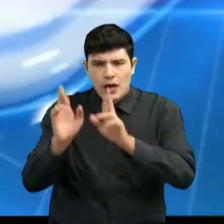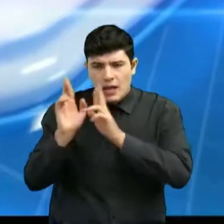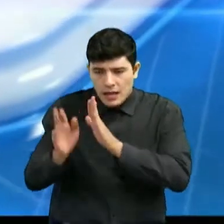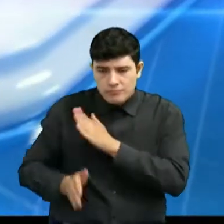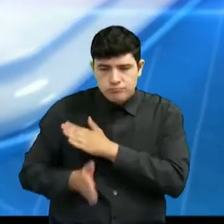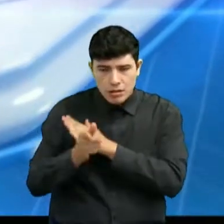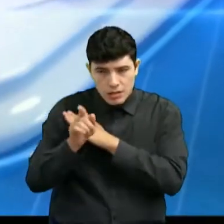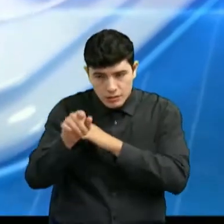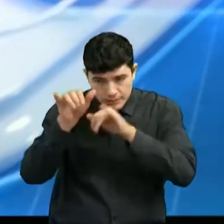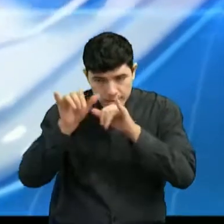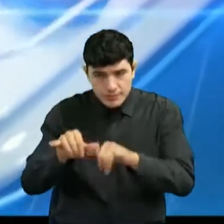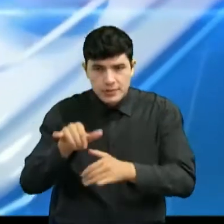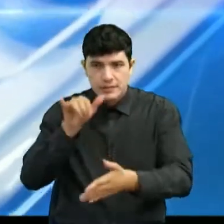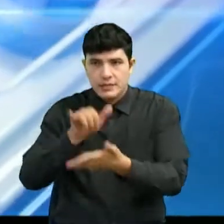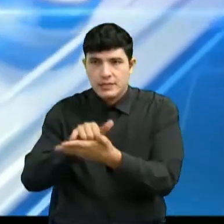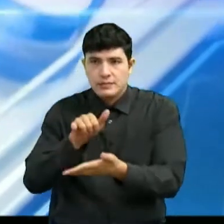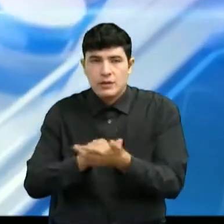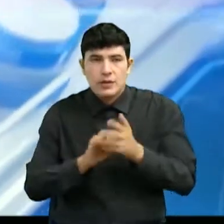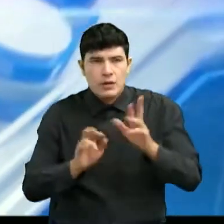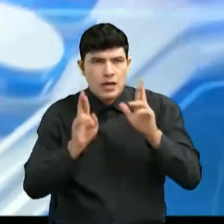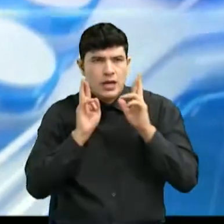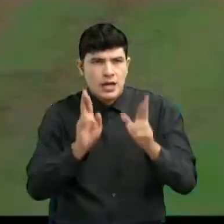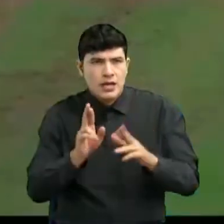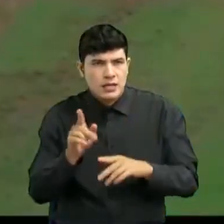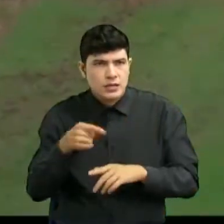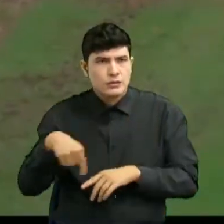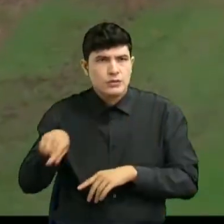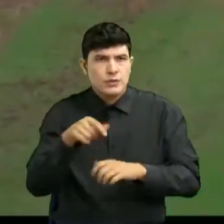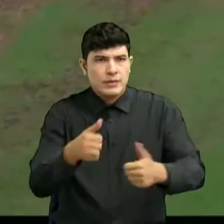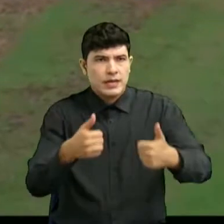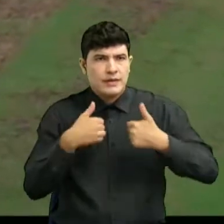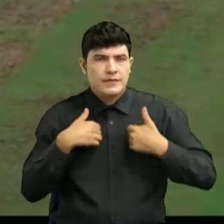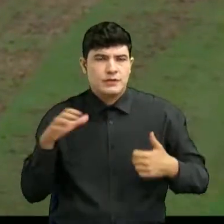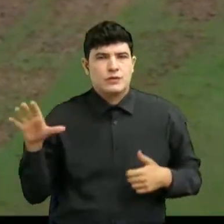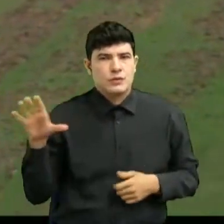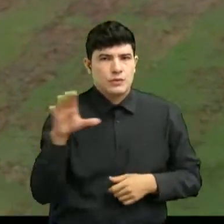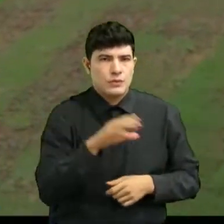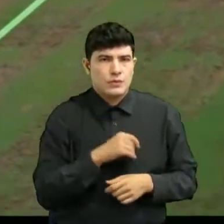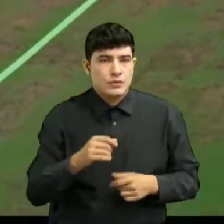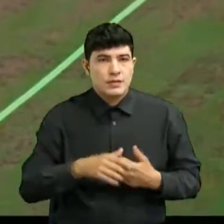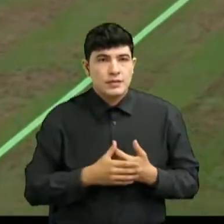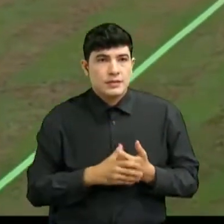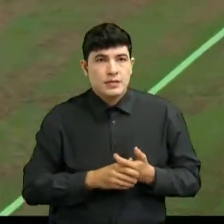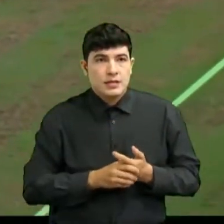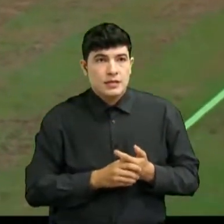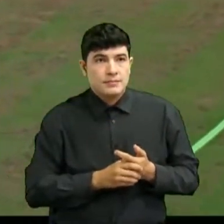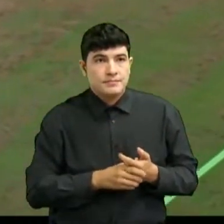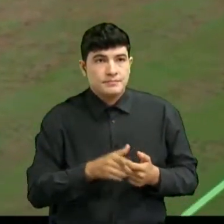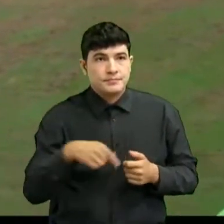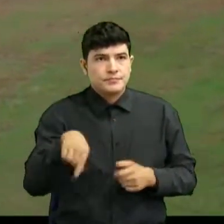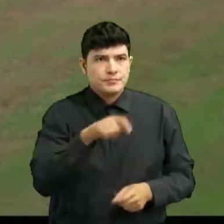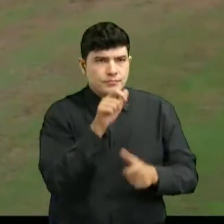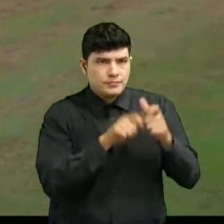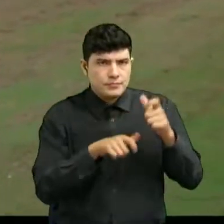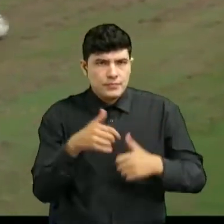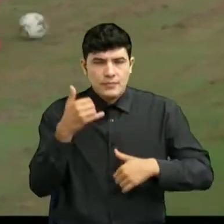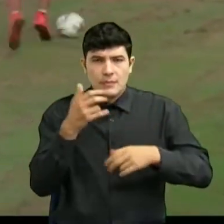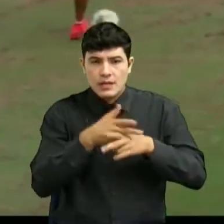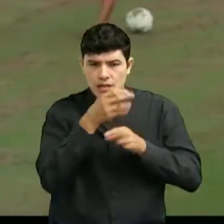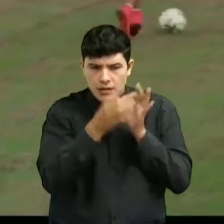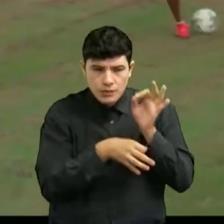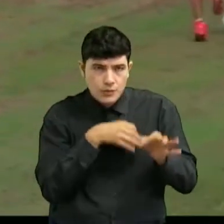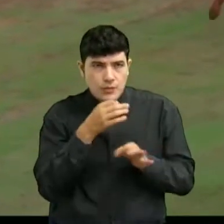igualmente eso es por un bien para todos. Por eso no infringen los protocolos, se cuidan y esperan pronto estar entrenando en